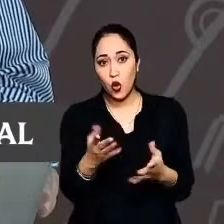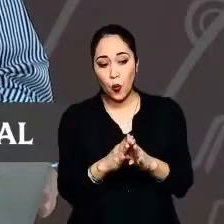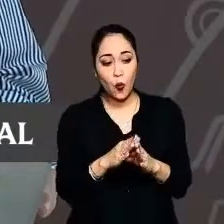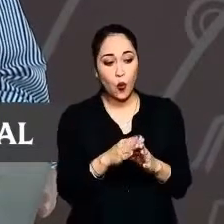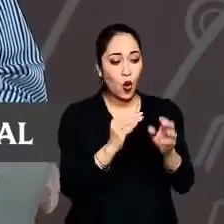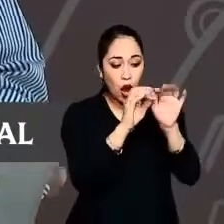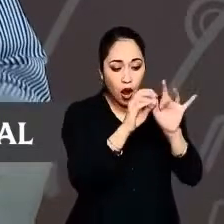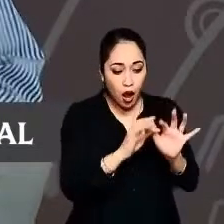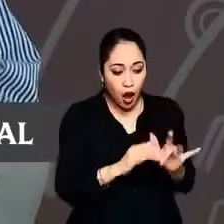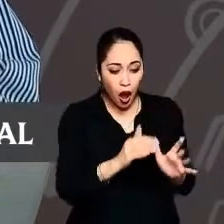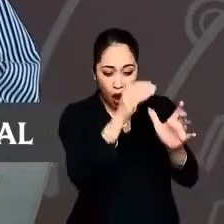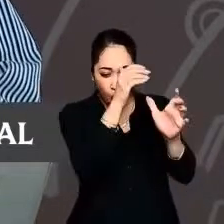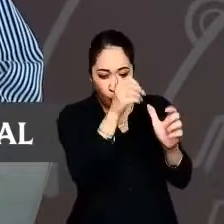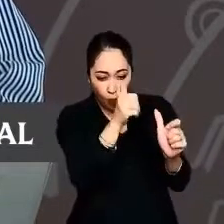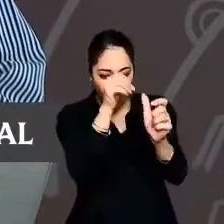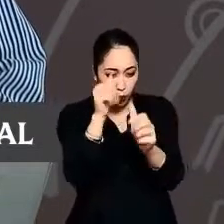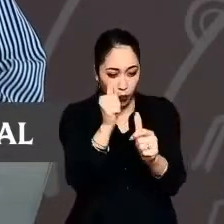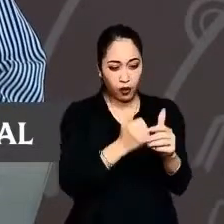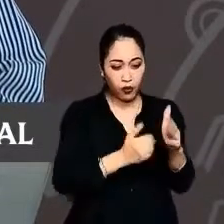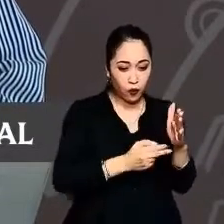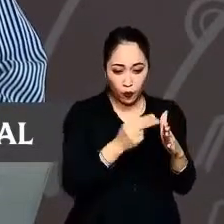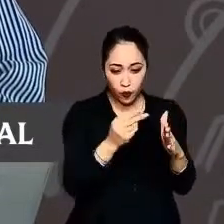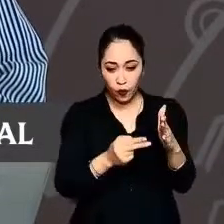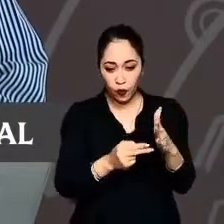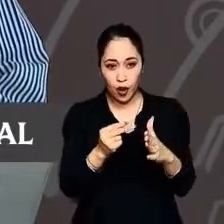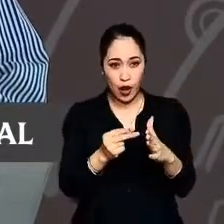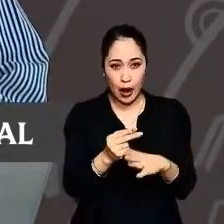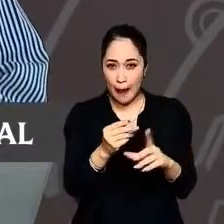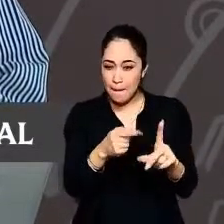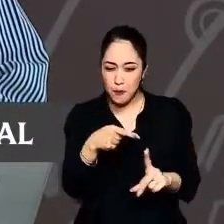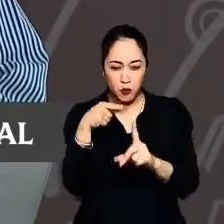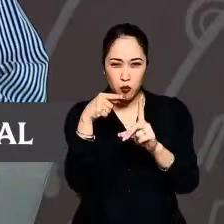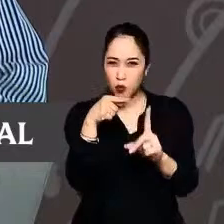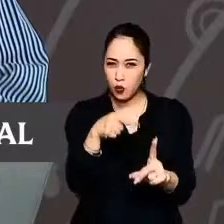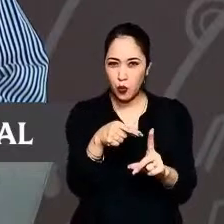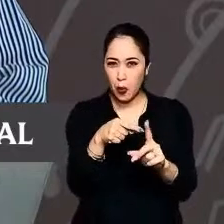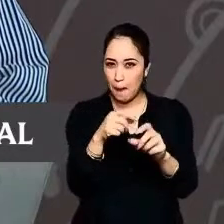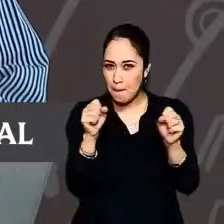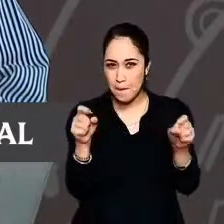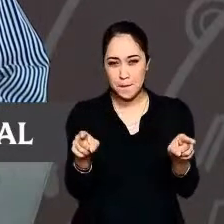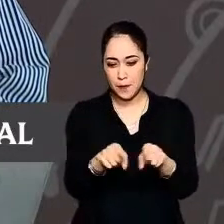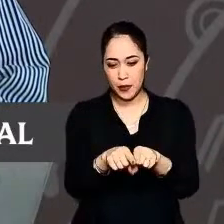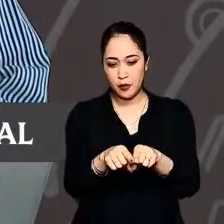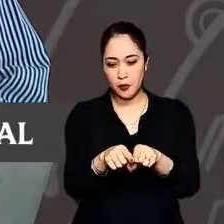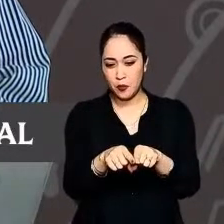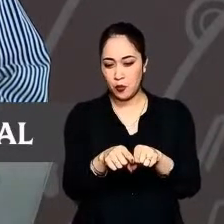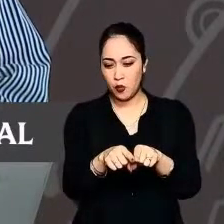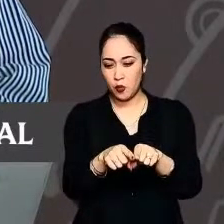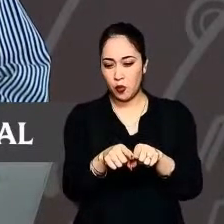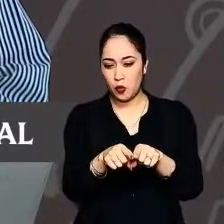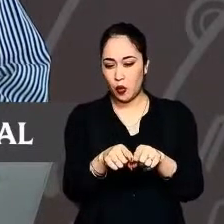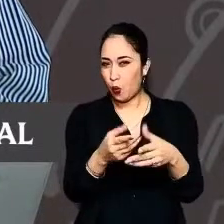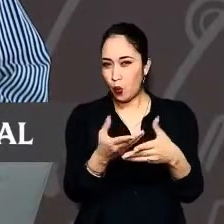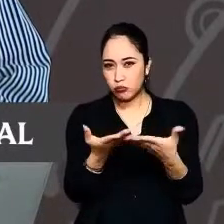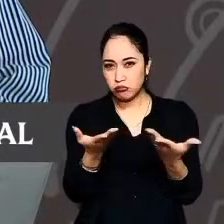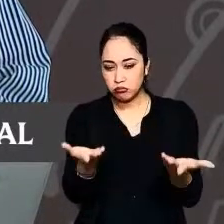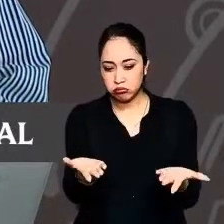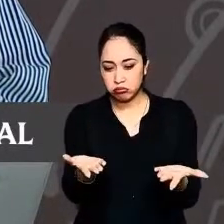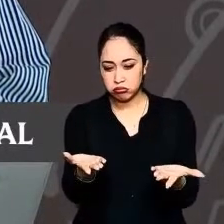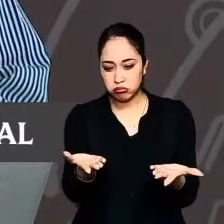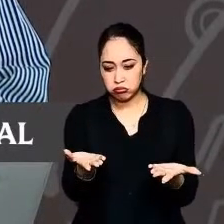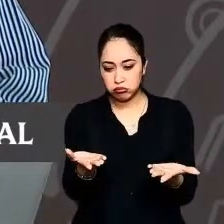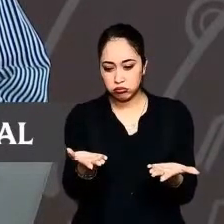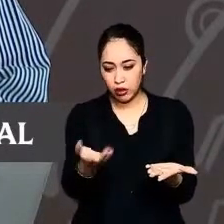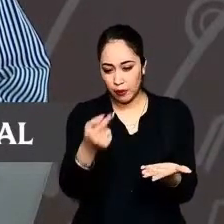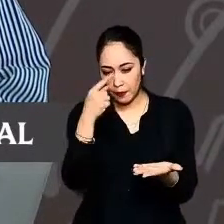similar con materia parecida a efecto de blindar,